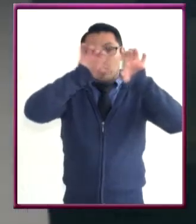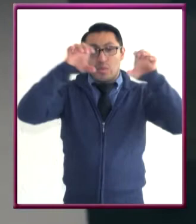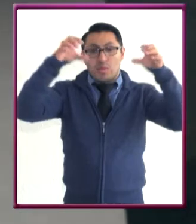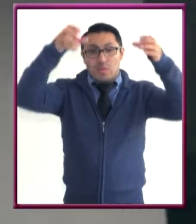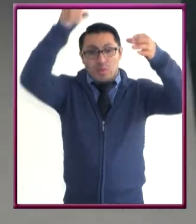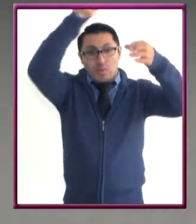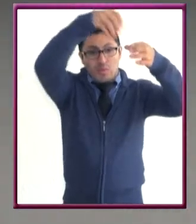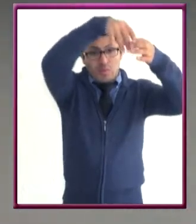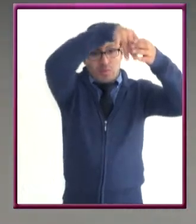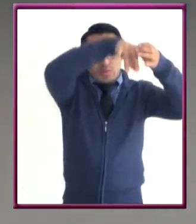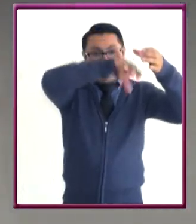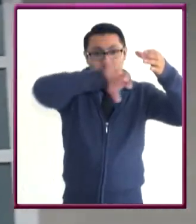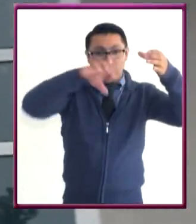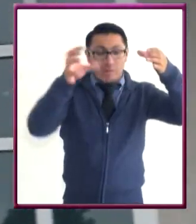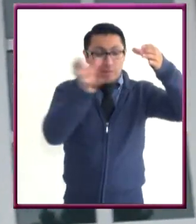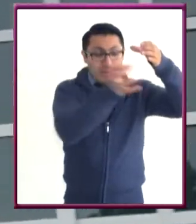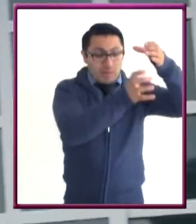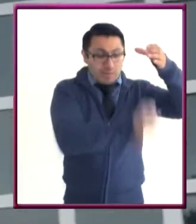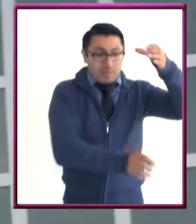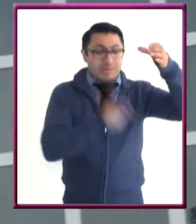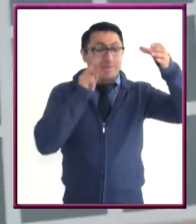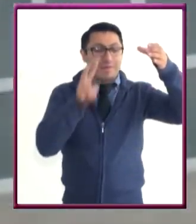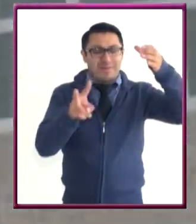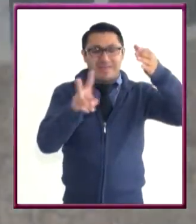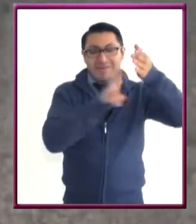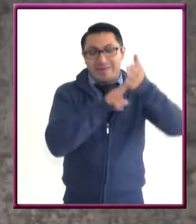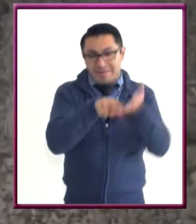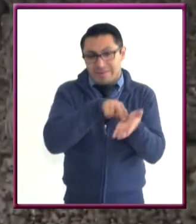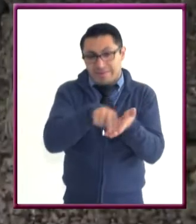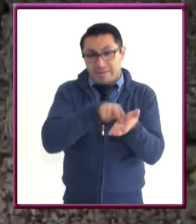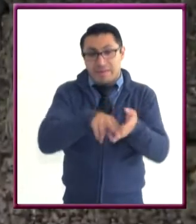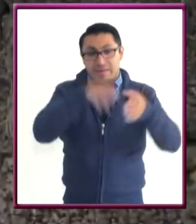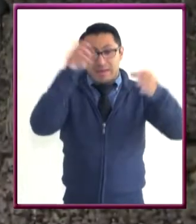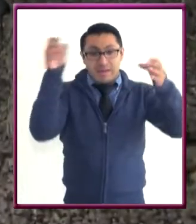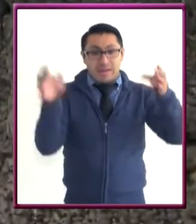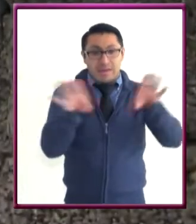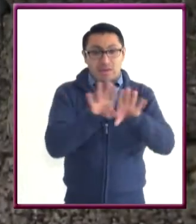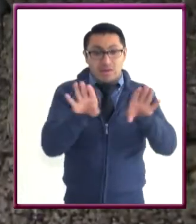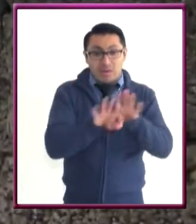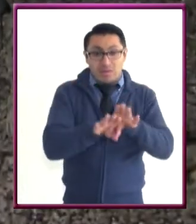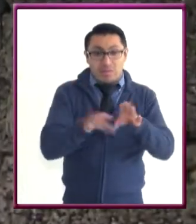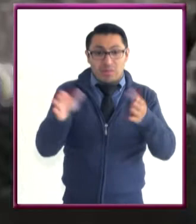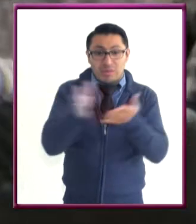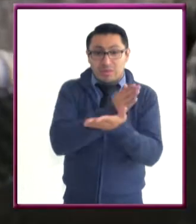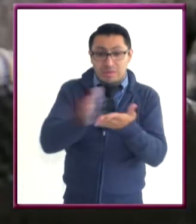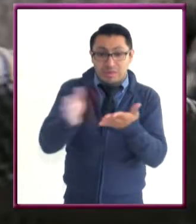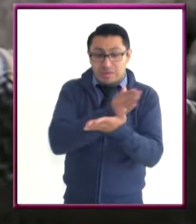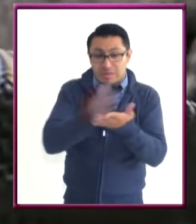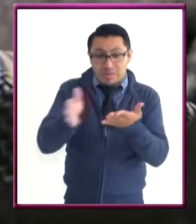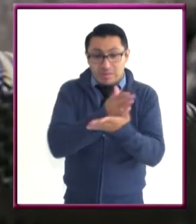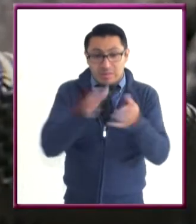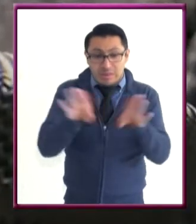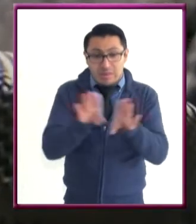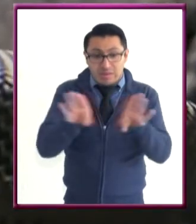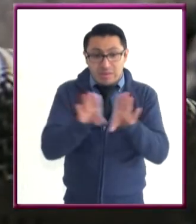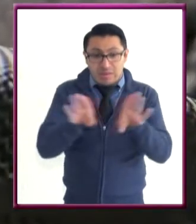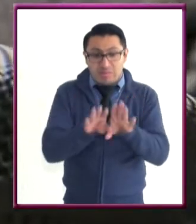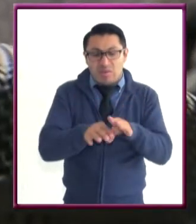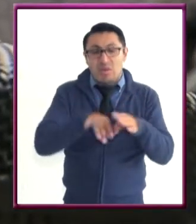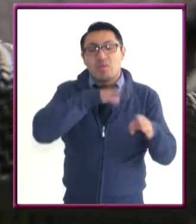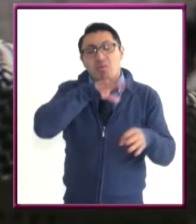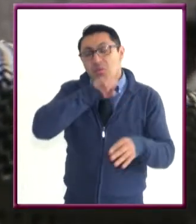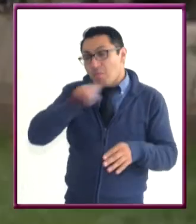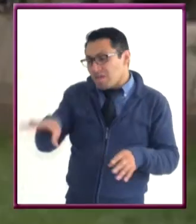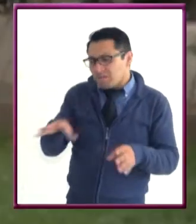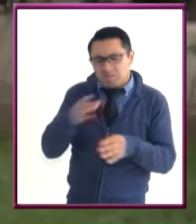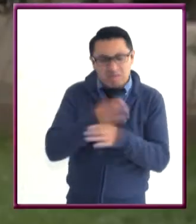estos tubos, que los puedes ver, este tubo negro, ¿no? Pasa por una mallita para separarle las hojitas y como